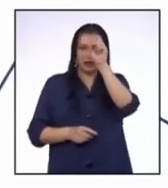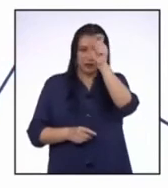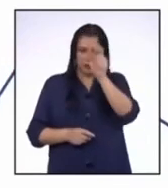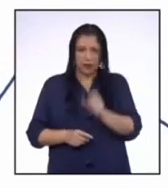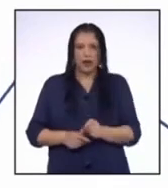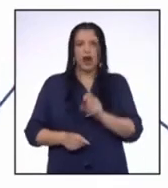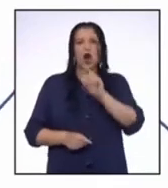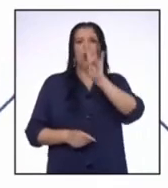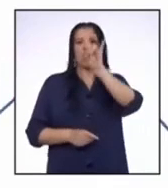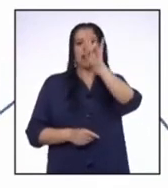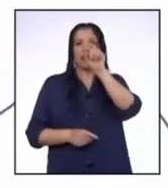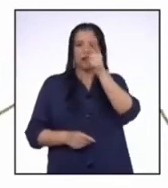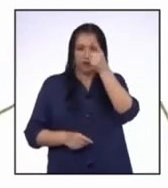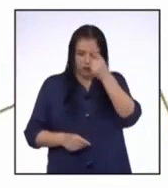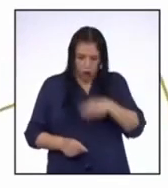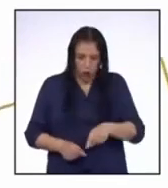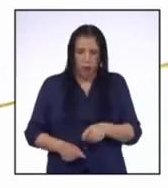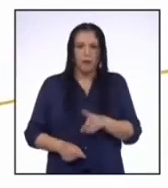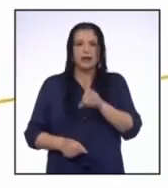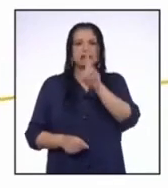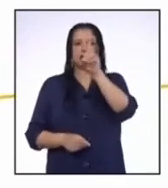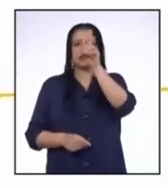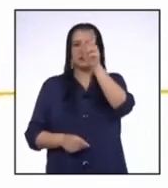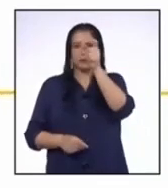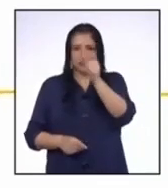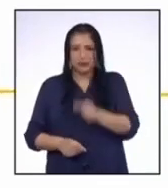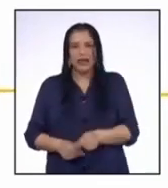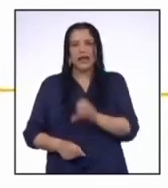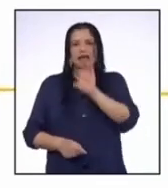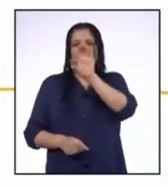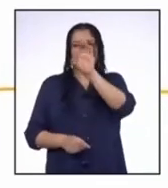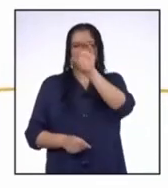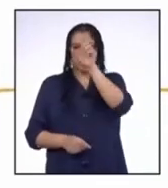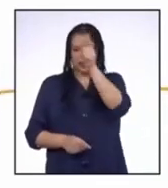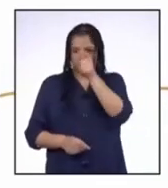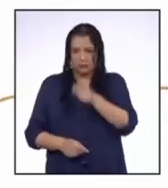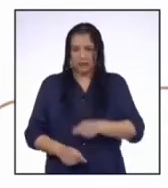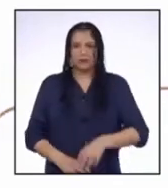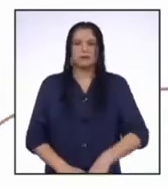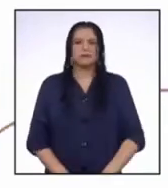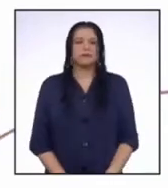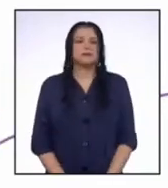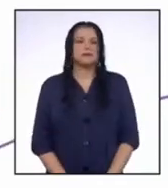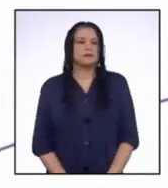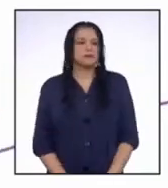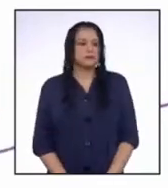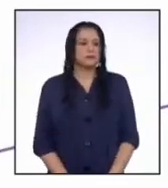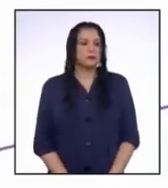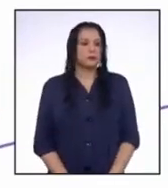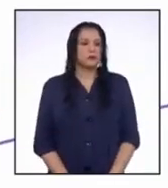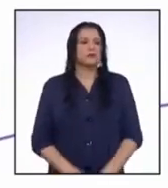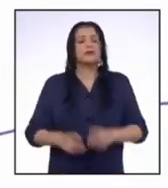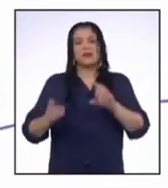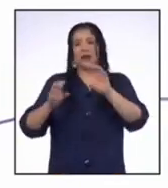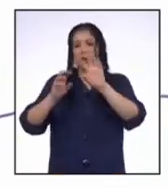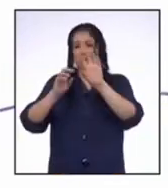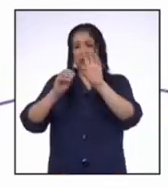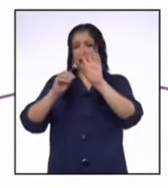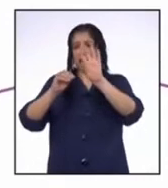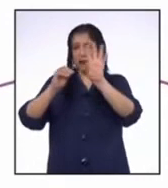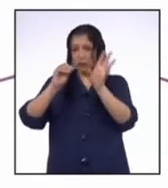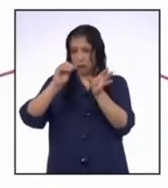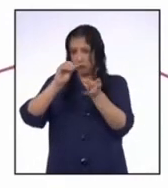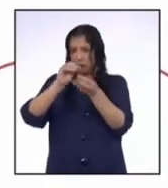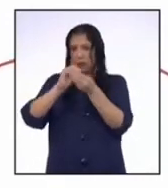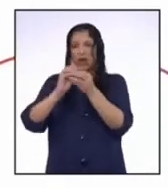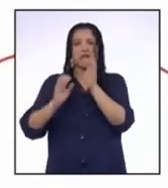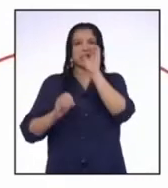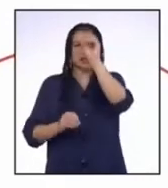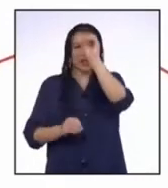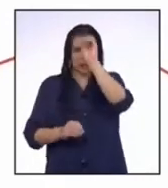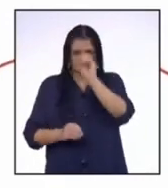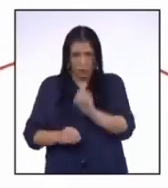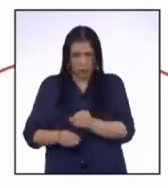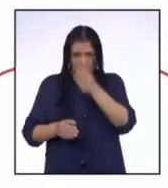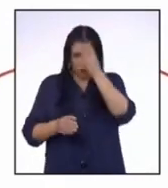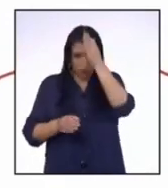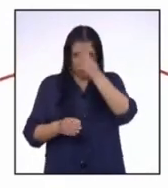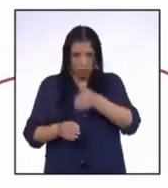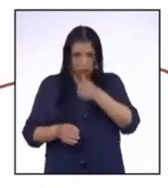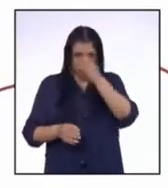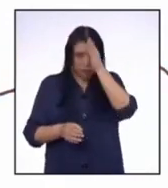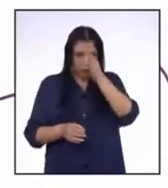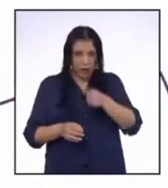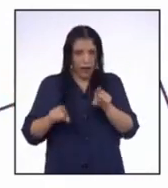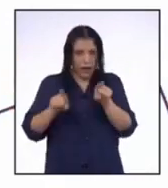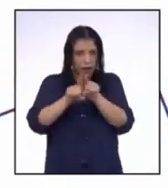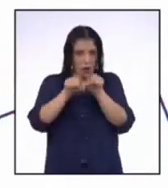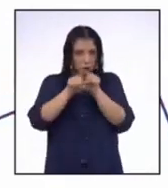comas con comas, décimas con décimas y centésimas con centésimas. Aquí agrego un 0 para que los dos números tengan la misma cantidad de